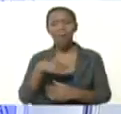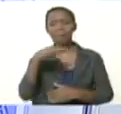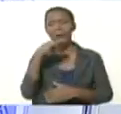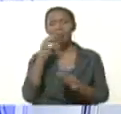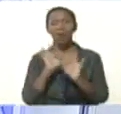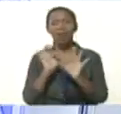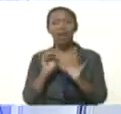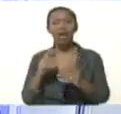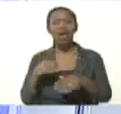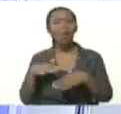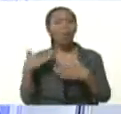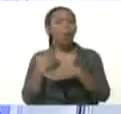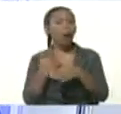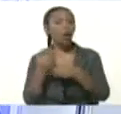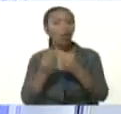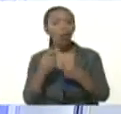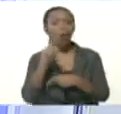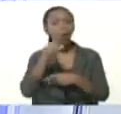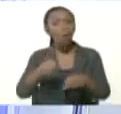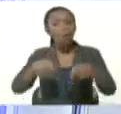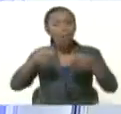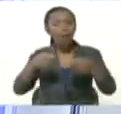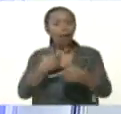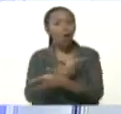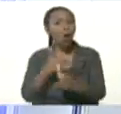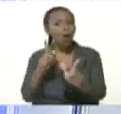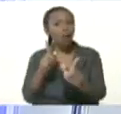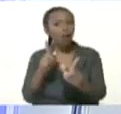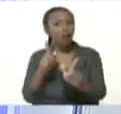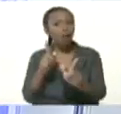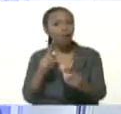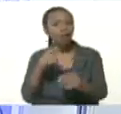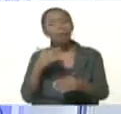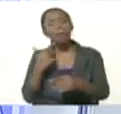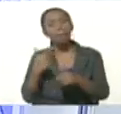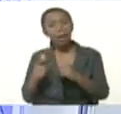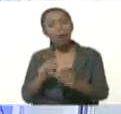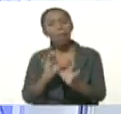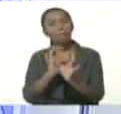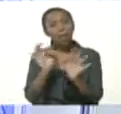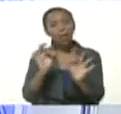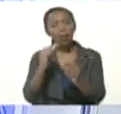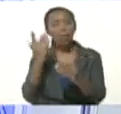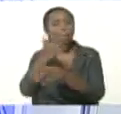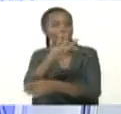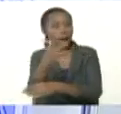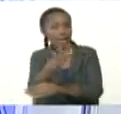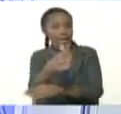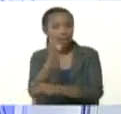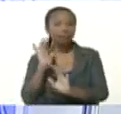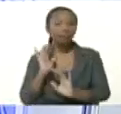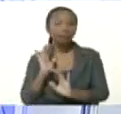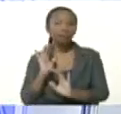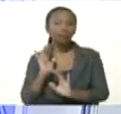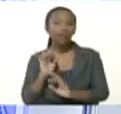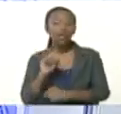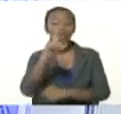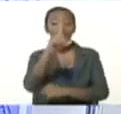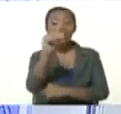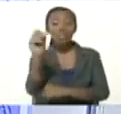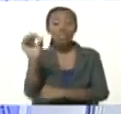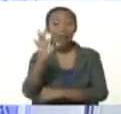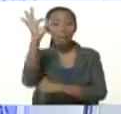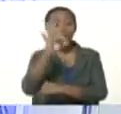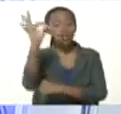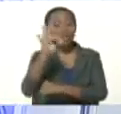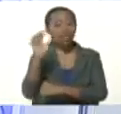Es algo así como un Mercado Libre. Así es. De Petrochoc. Por eso. Esto es 100% venezolano.